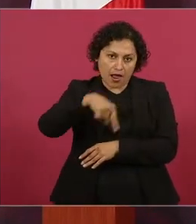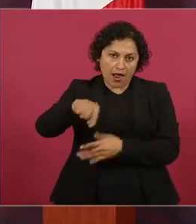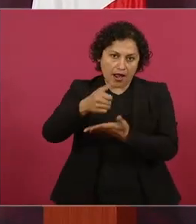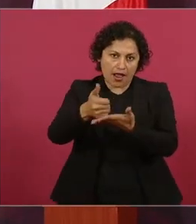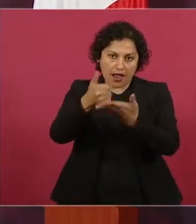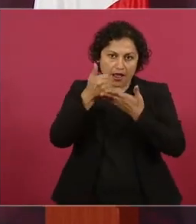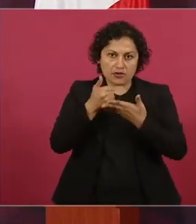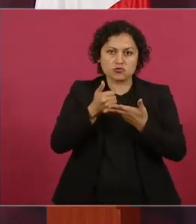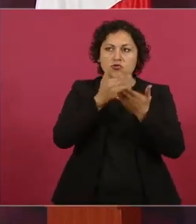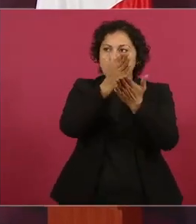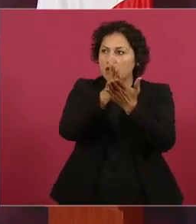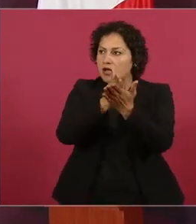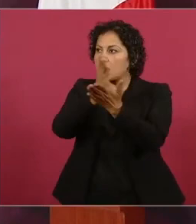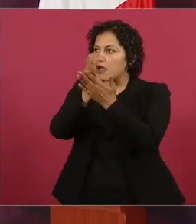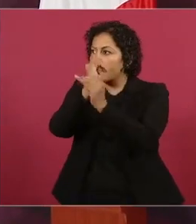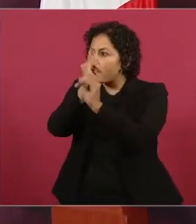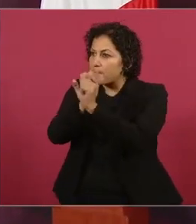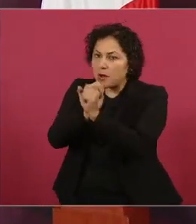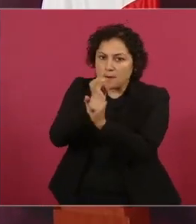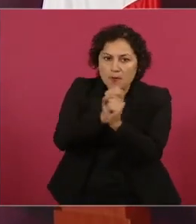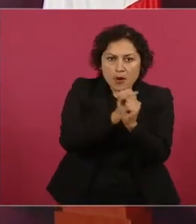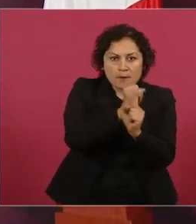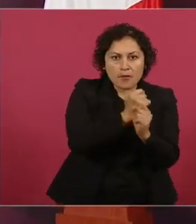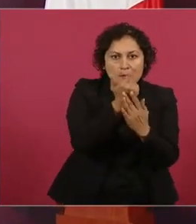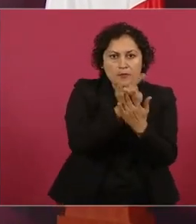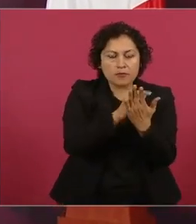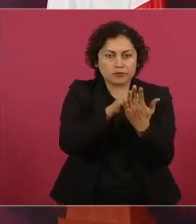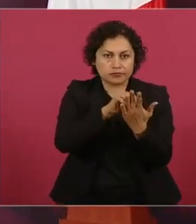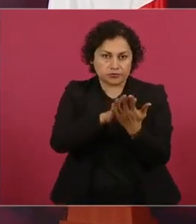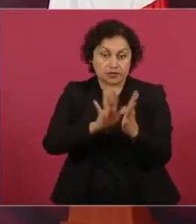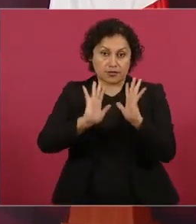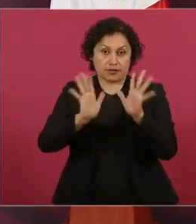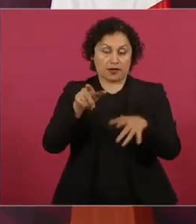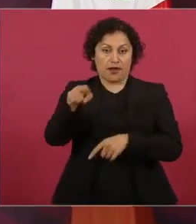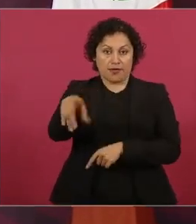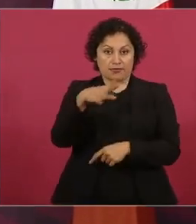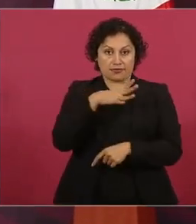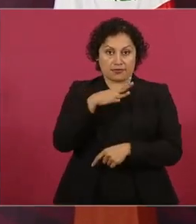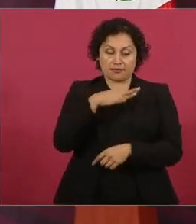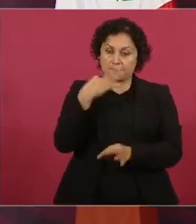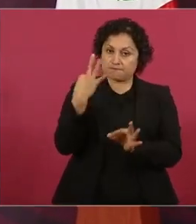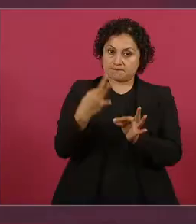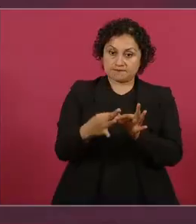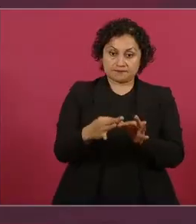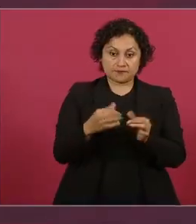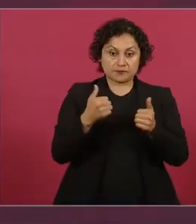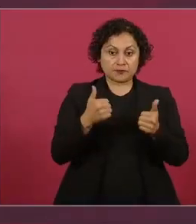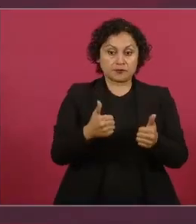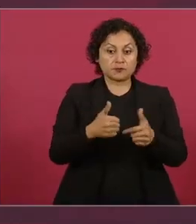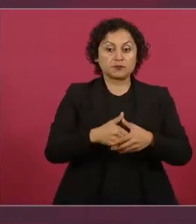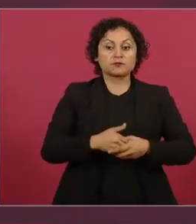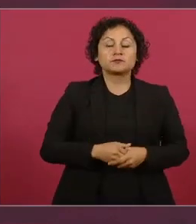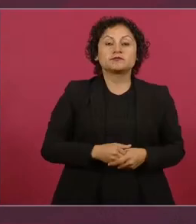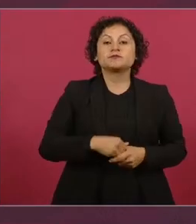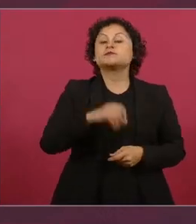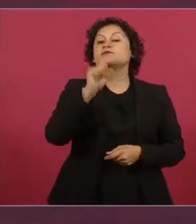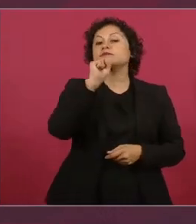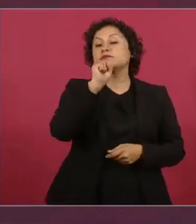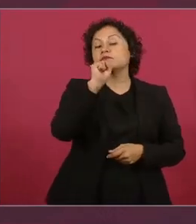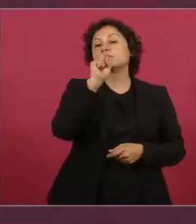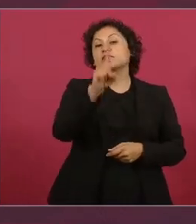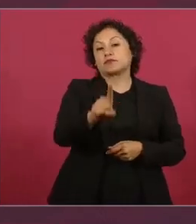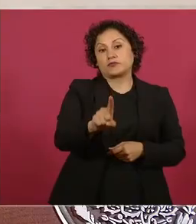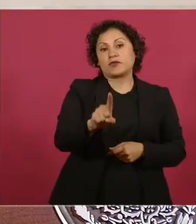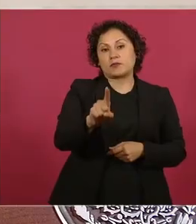que ya terminamos. Y todo lo que se ha hecho,